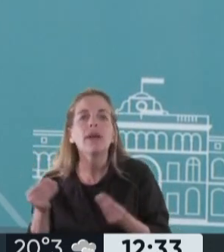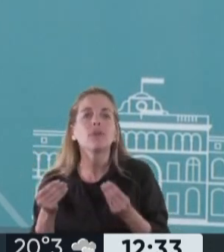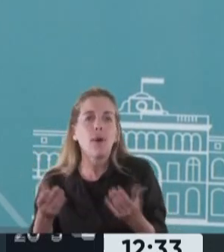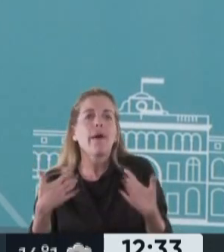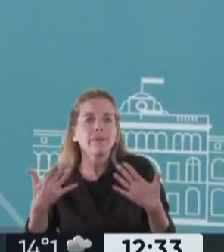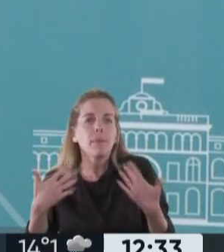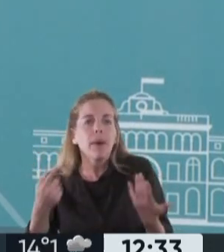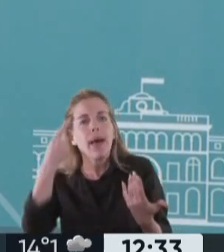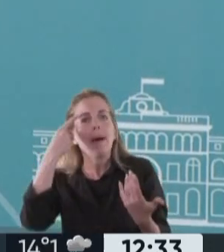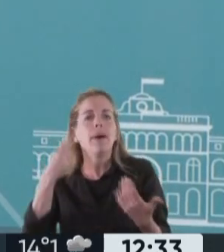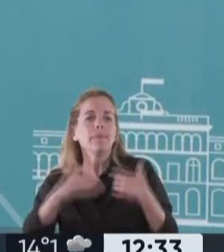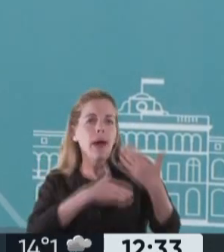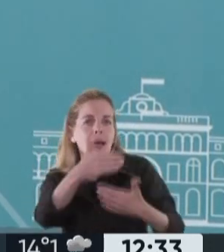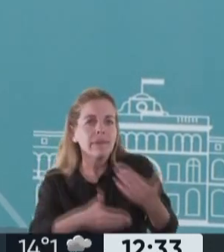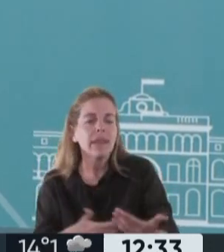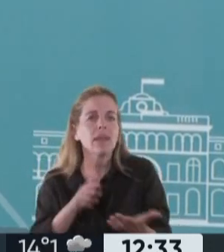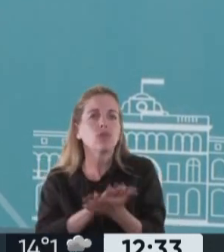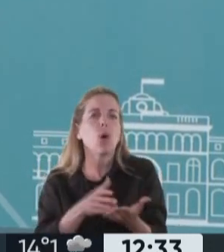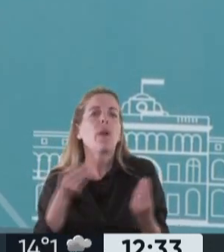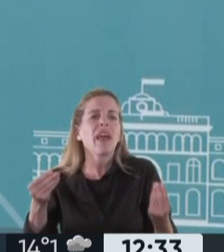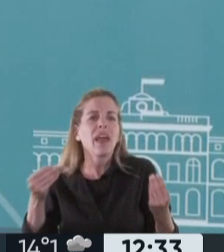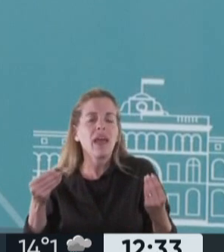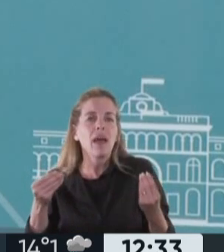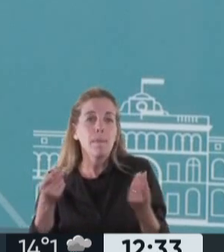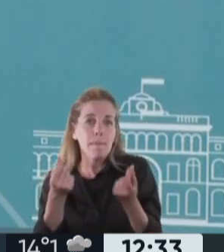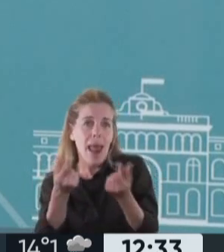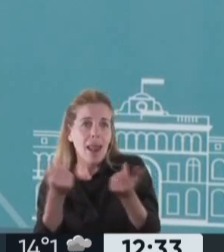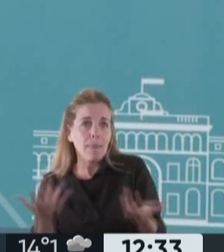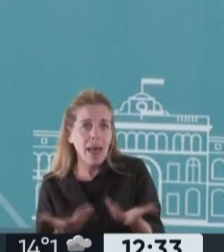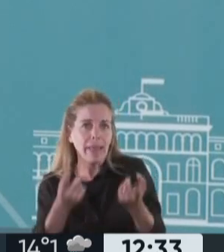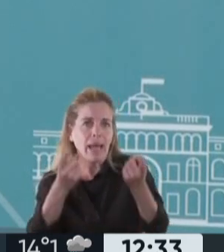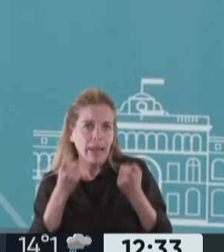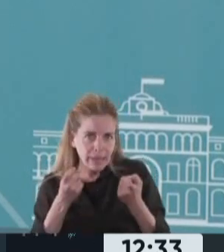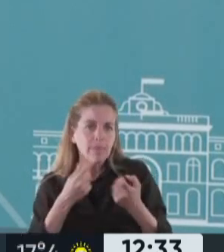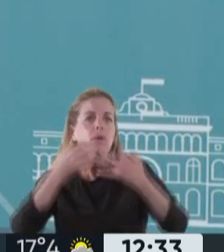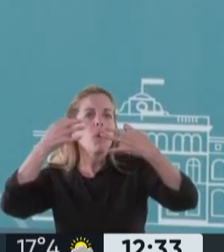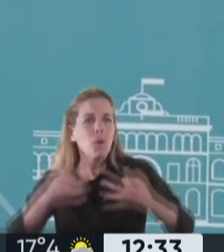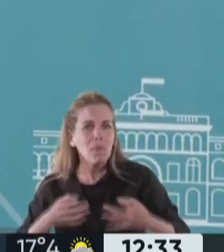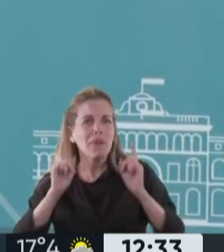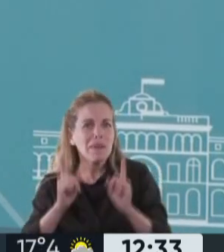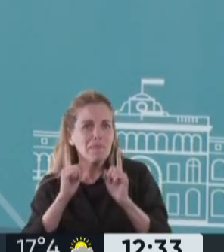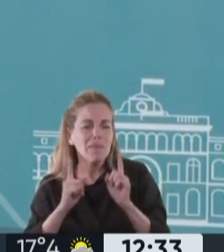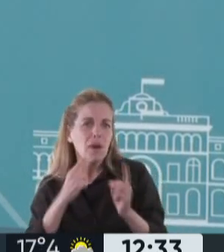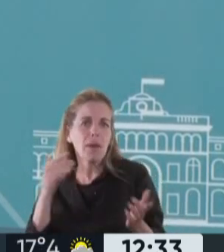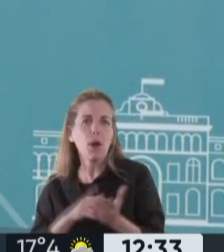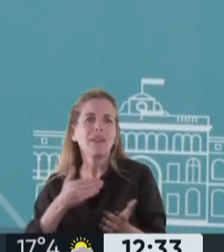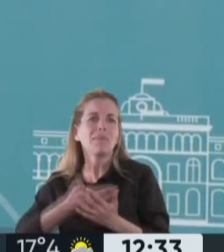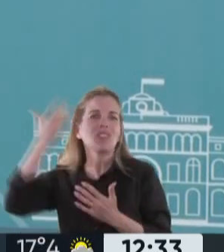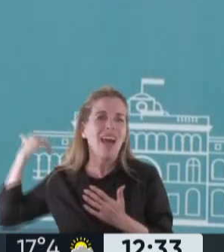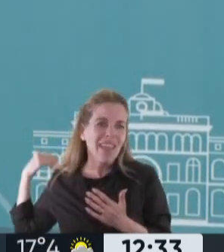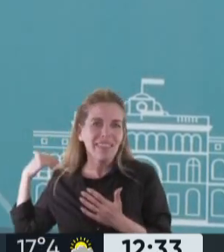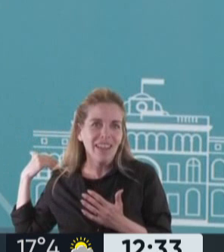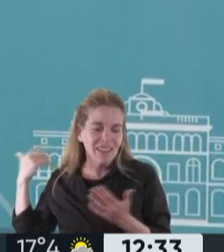las condiciones de aporte para que esto pueda cumplirse con lo que estaba prometido. Eso también